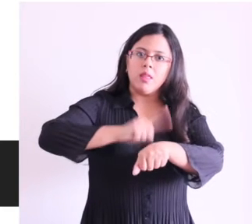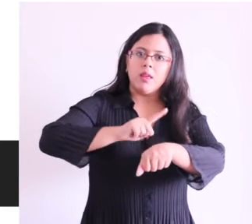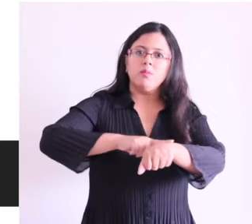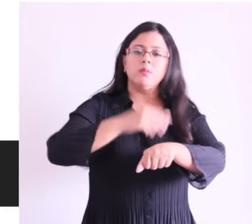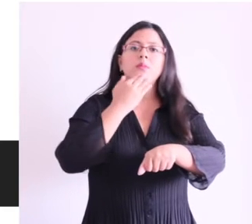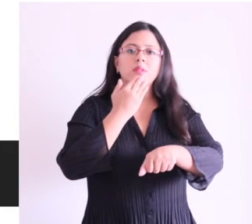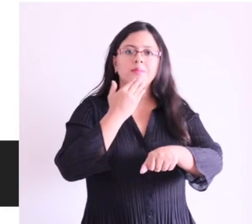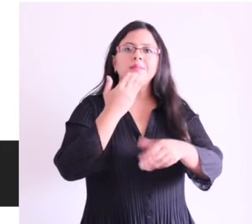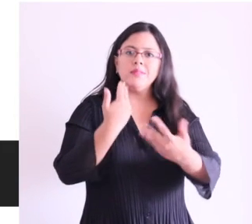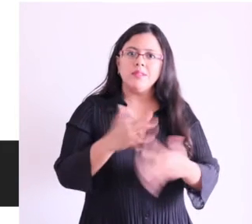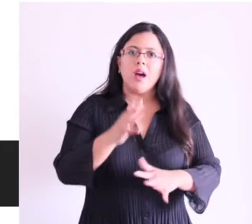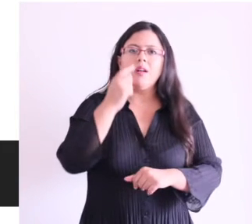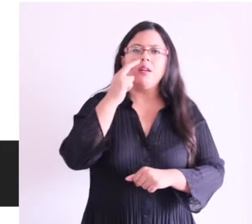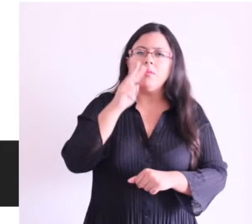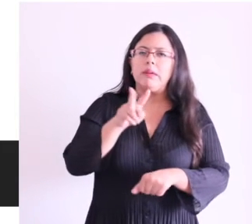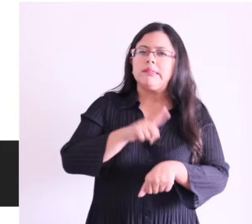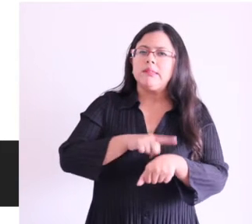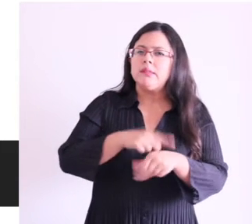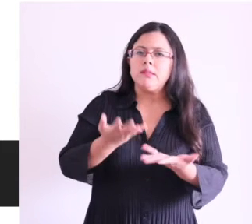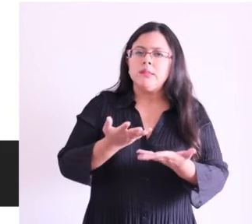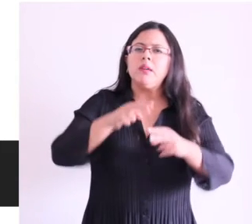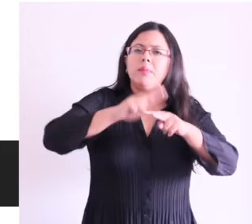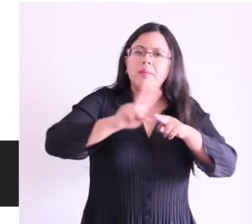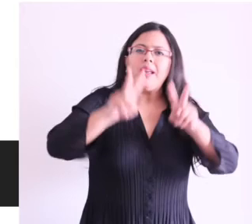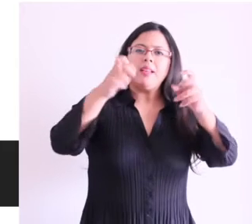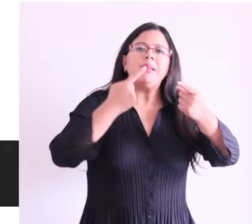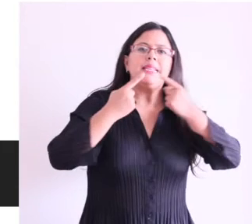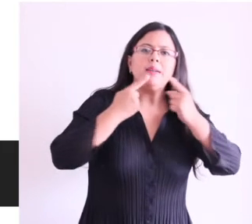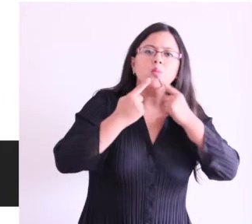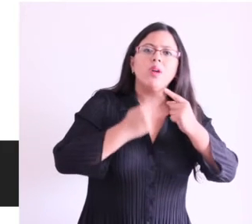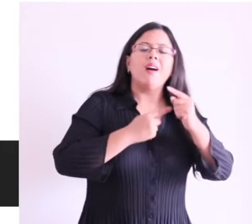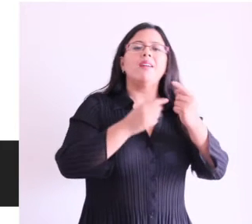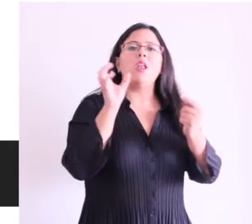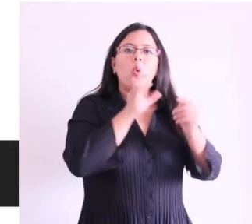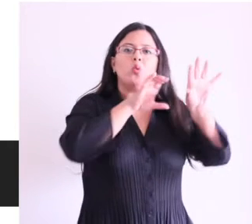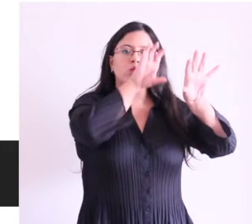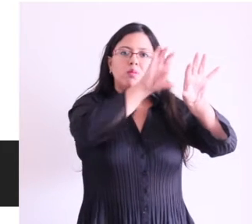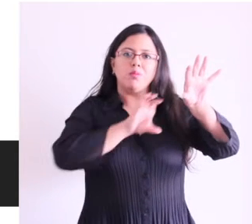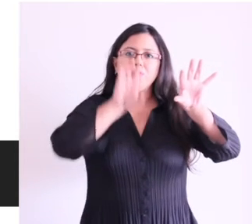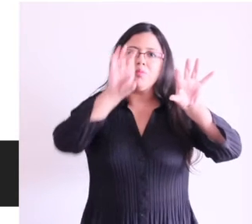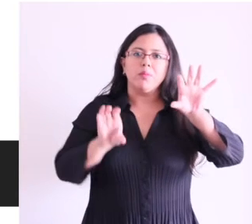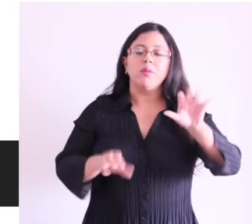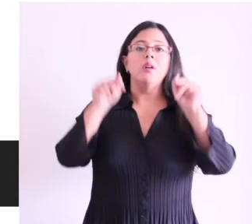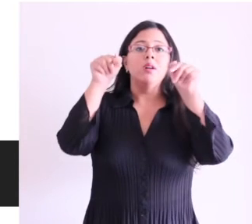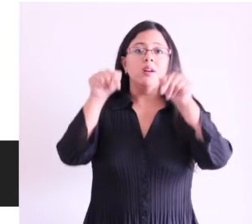vez también establecer tiempos determinados para preparar las evaluaciones de cada uno de los cursos. Como se